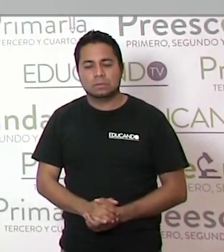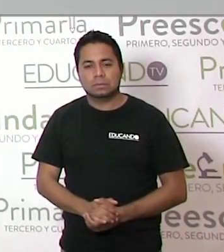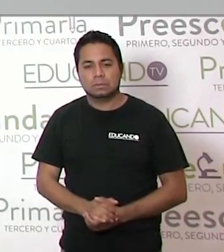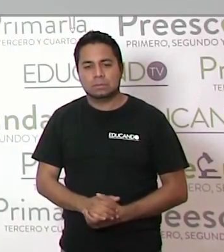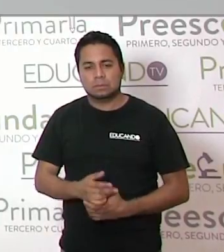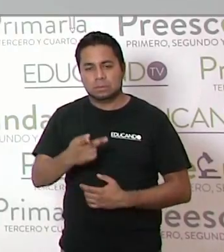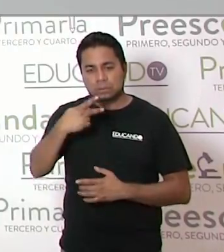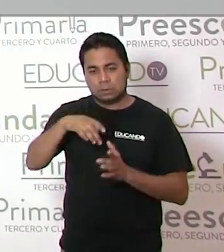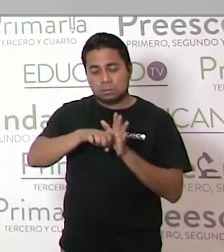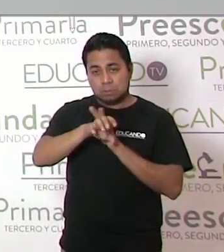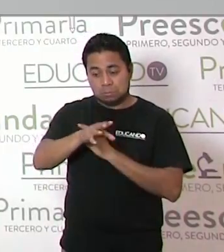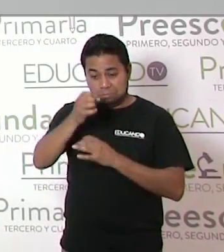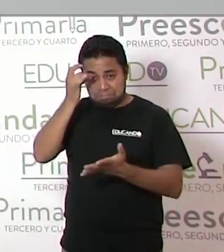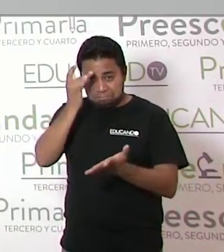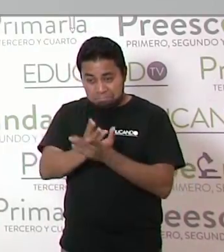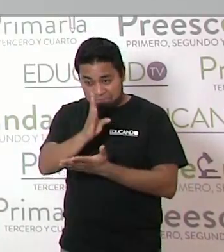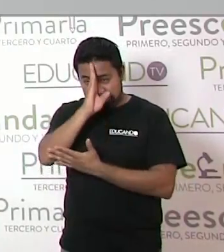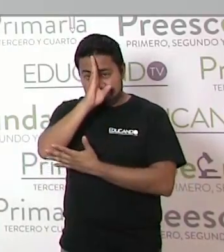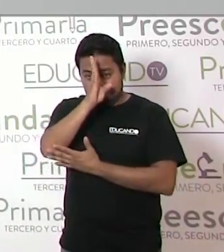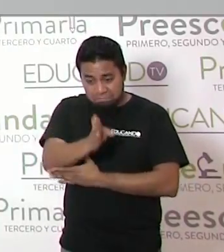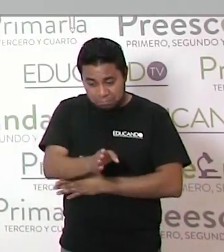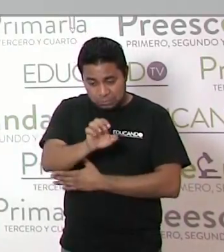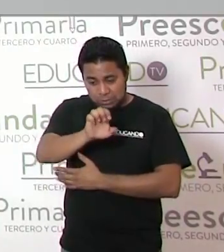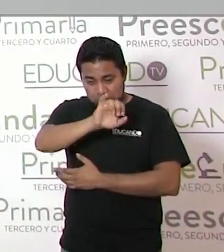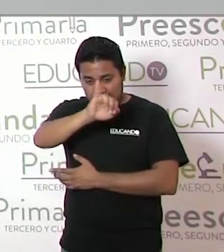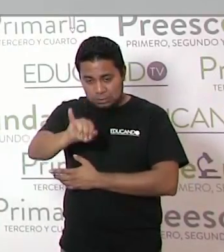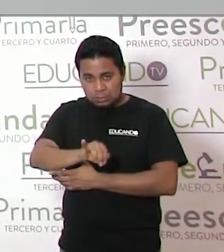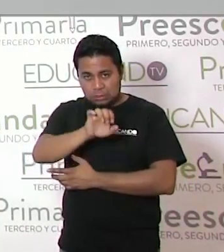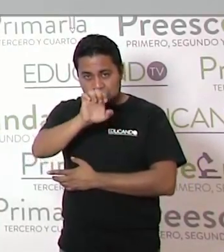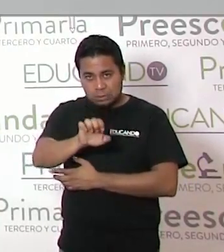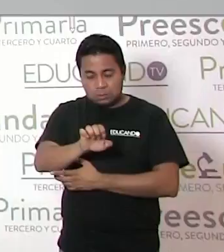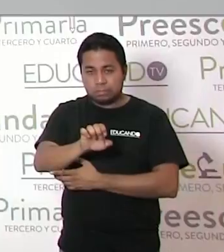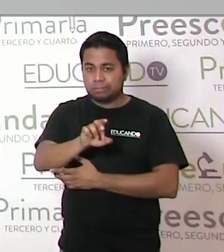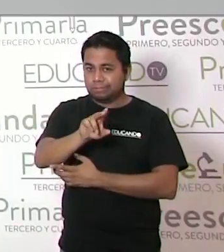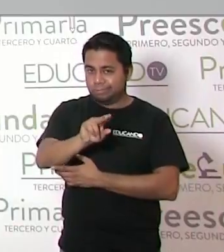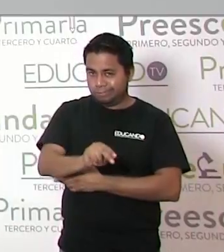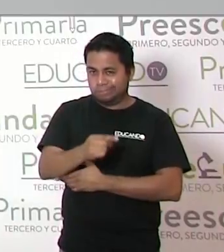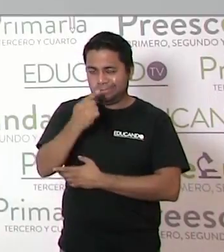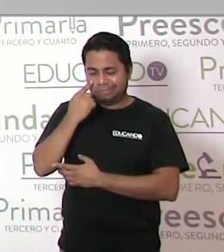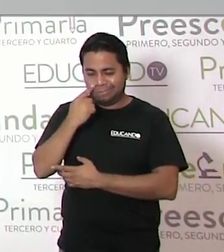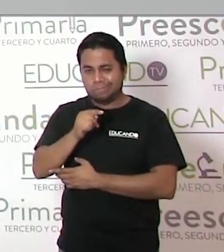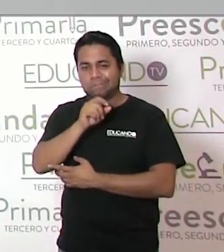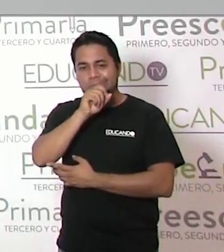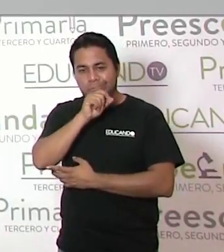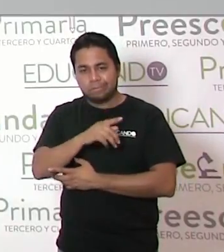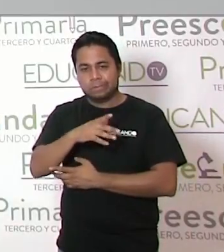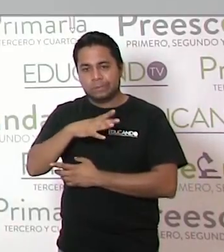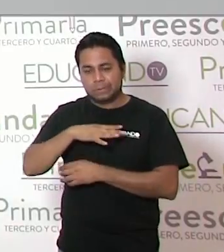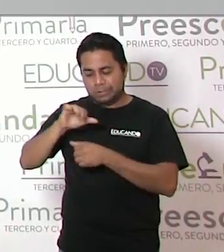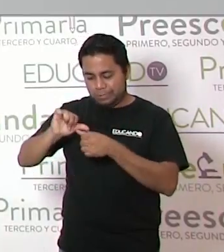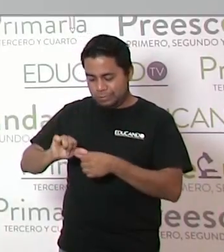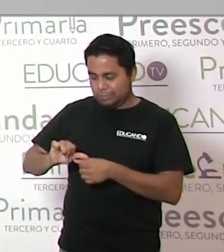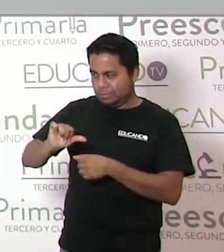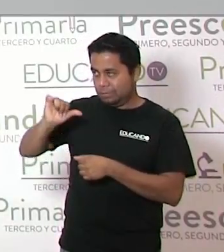se genera el eje, sino se logra encontrar la